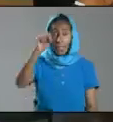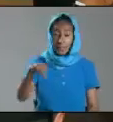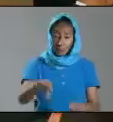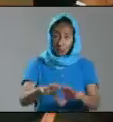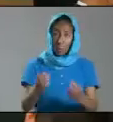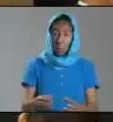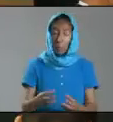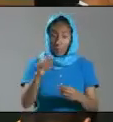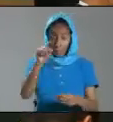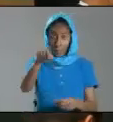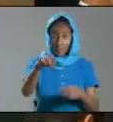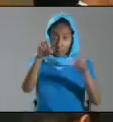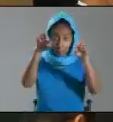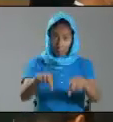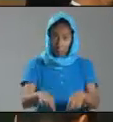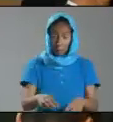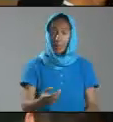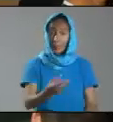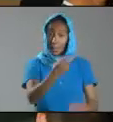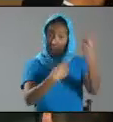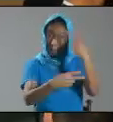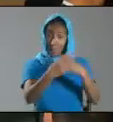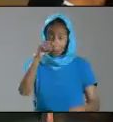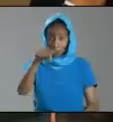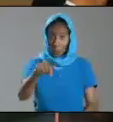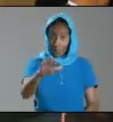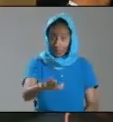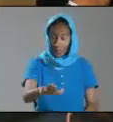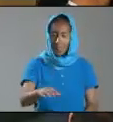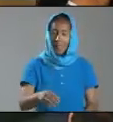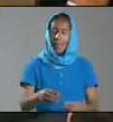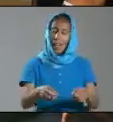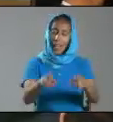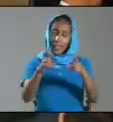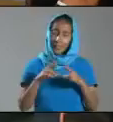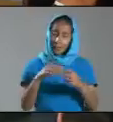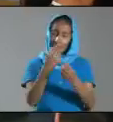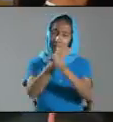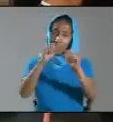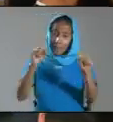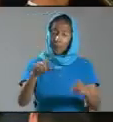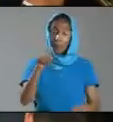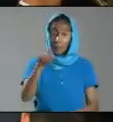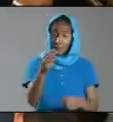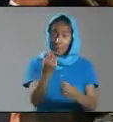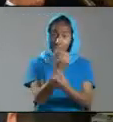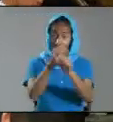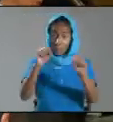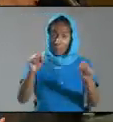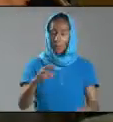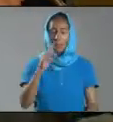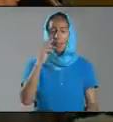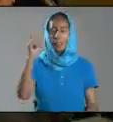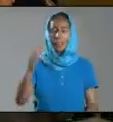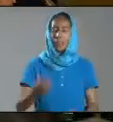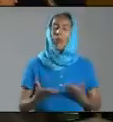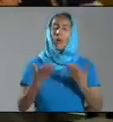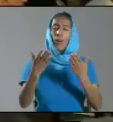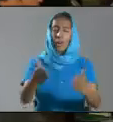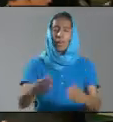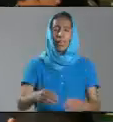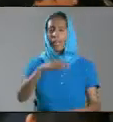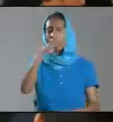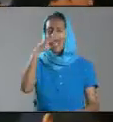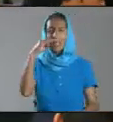venga usted a recibir la salvación. Esa salvación que el Señor le ofrece gratuitamente a través de su